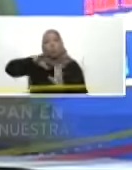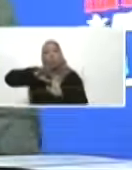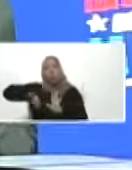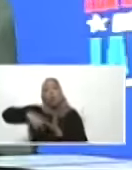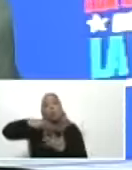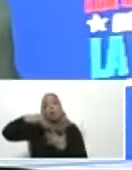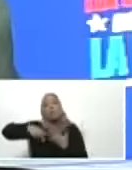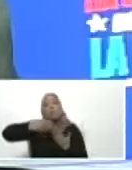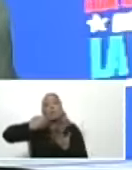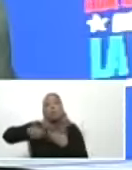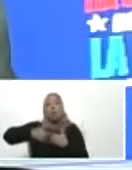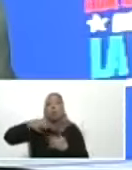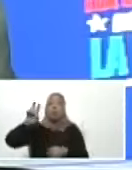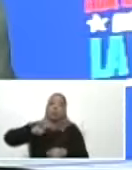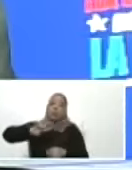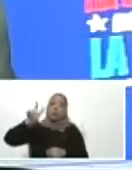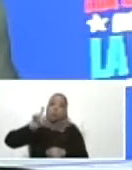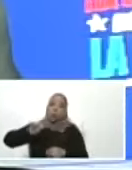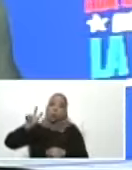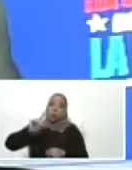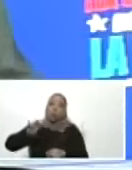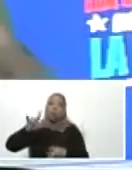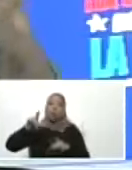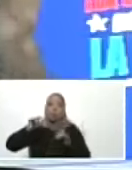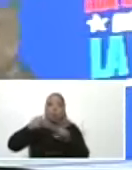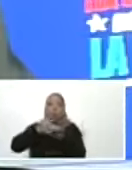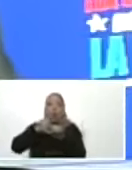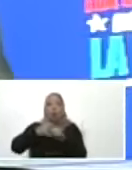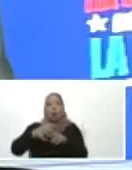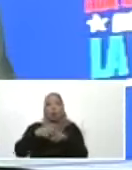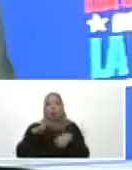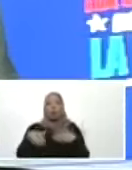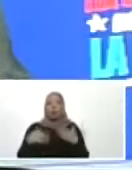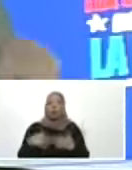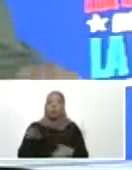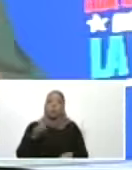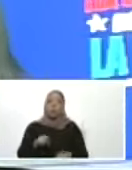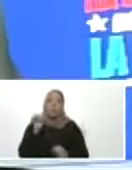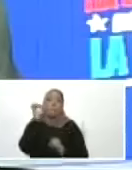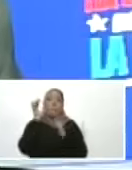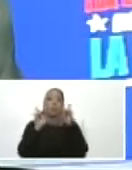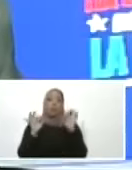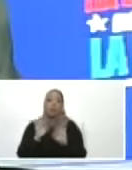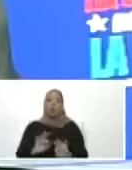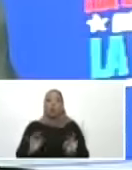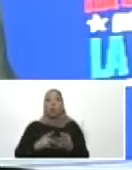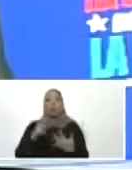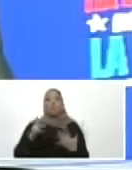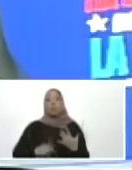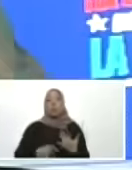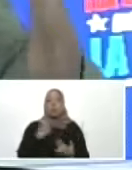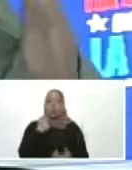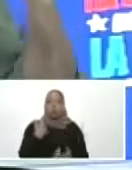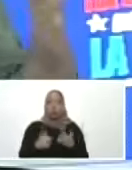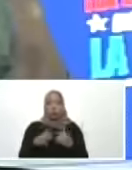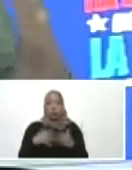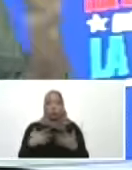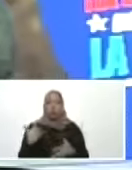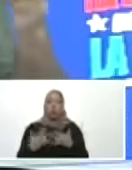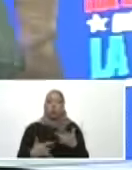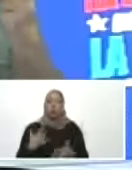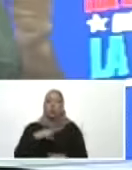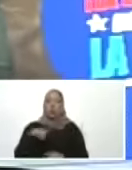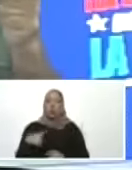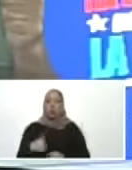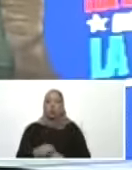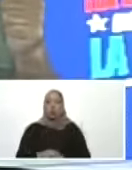otro es que los planes que tienen contra Venezuela se impongan y no son inventos ni son proyectos en papeles. Lo hicieron robándonos